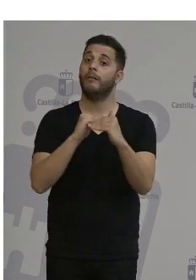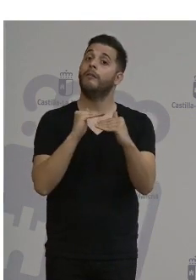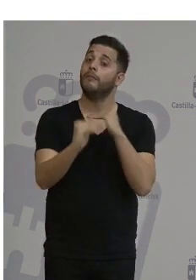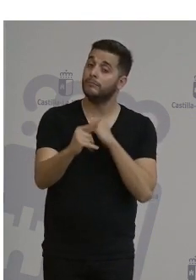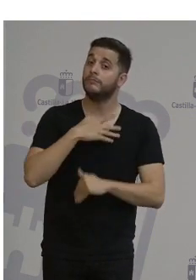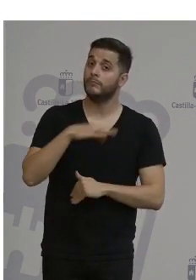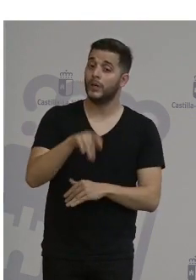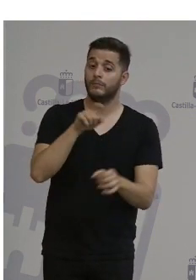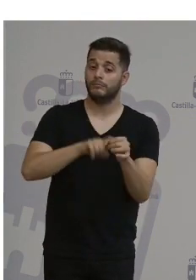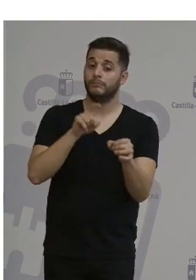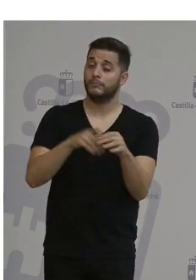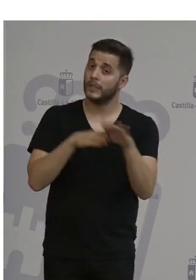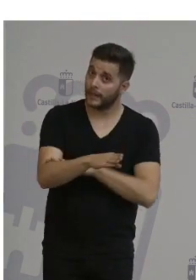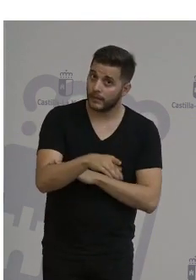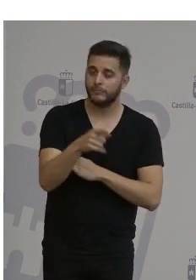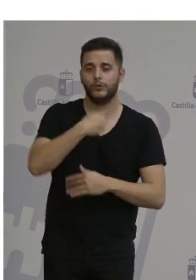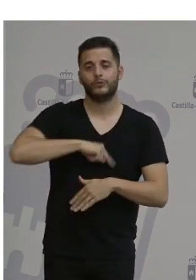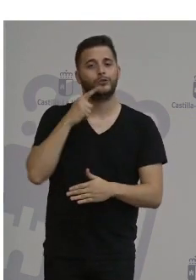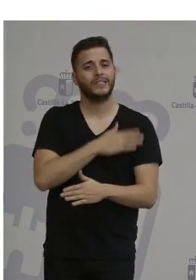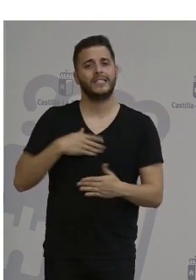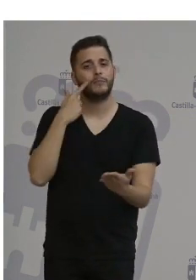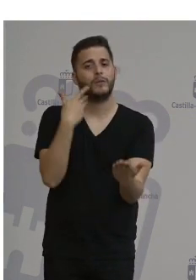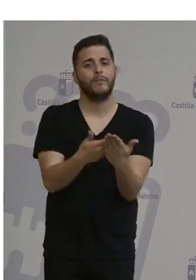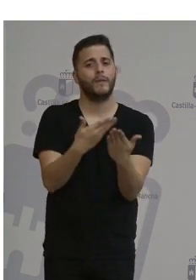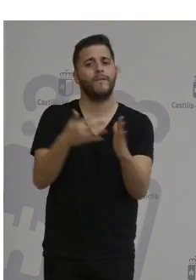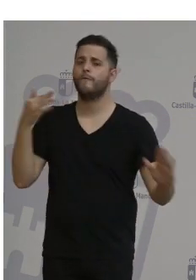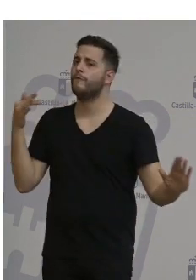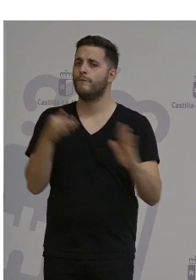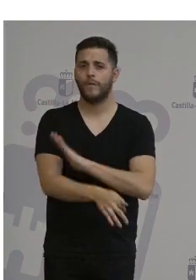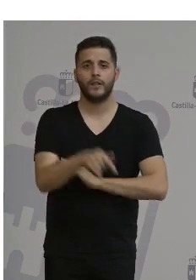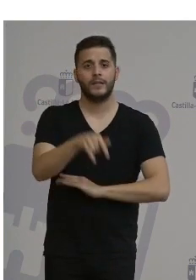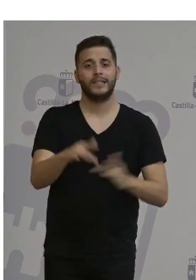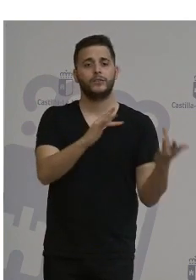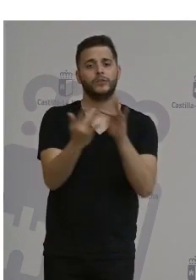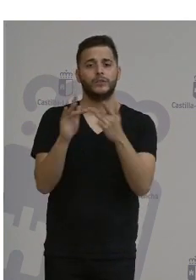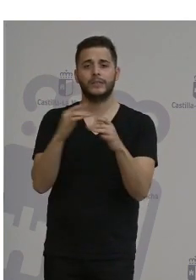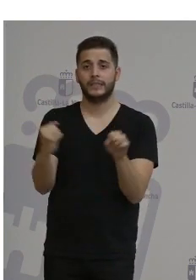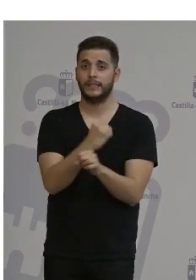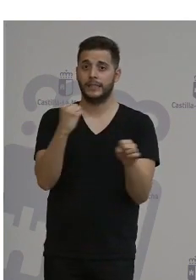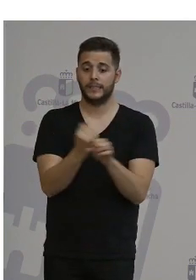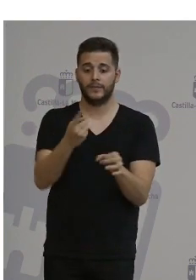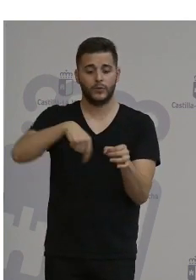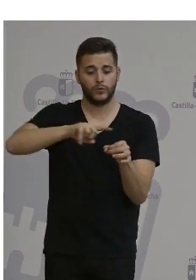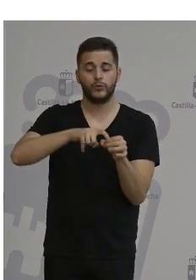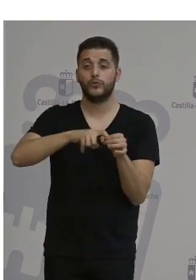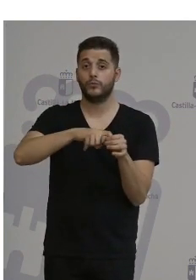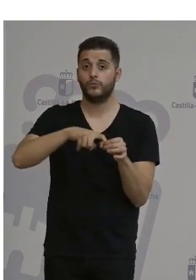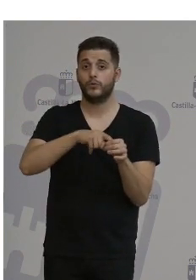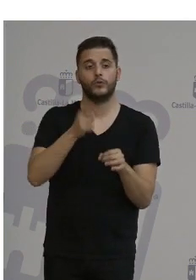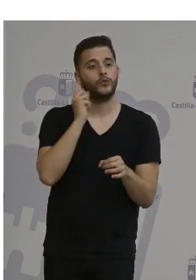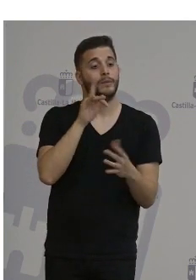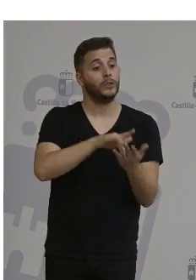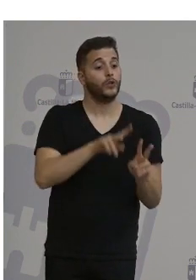acceder estas personas, queremos que quede reflejada de manera permanente en nuestras relaciones de puestos de trabajo, no solo a efectos del nuevo